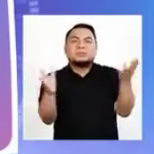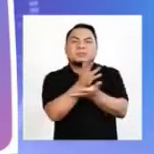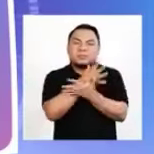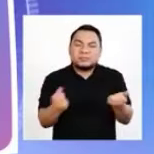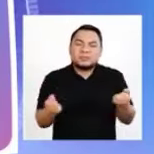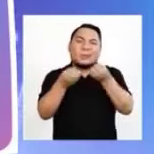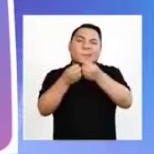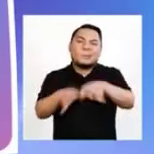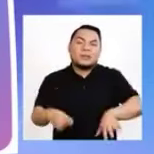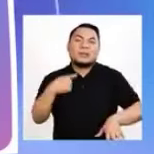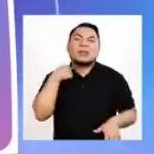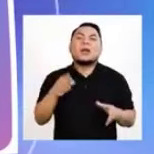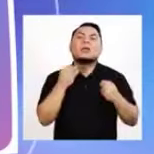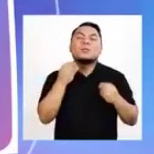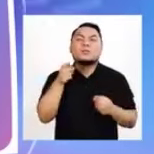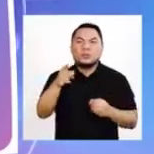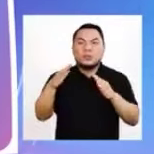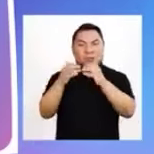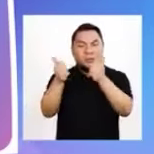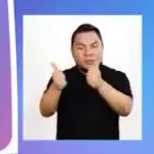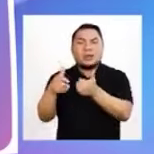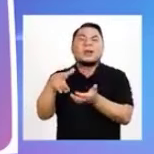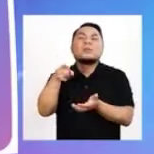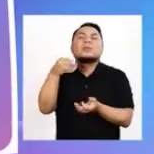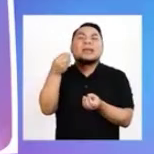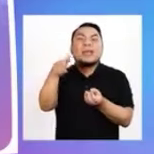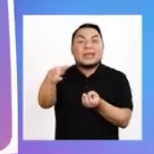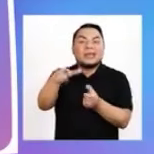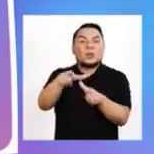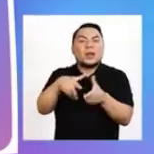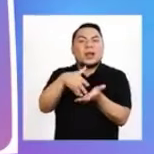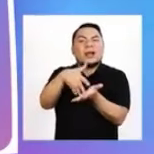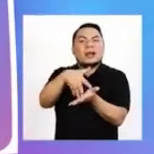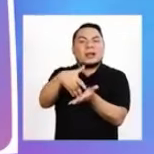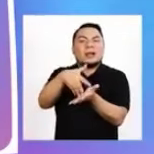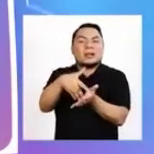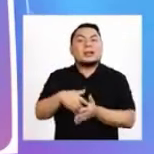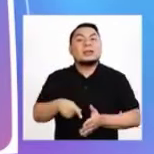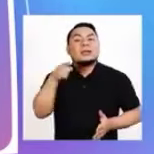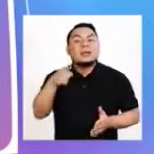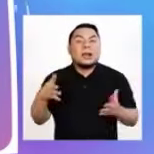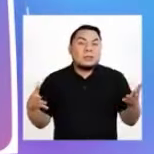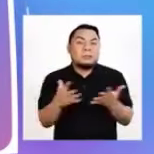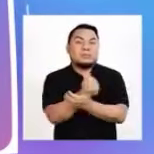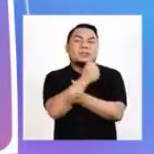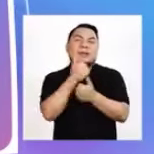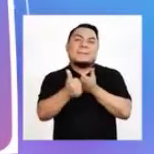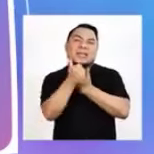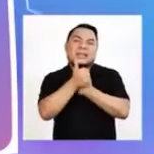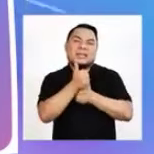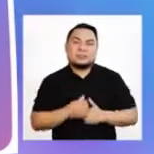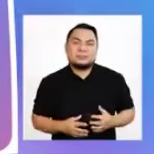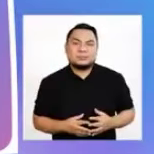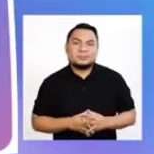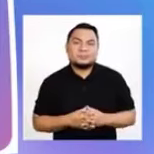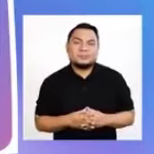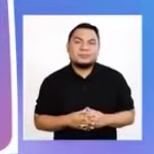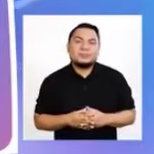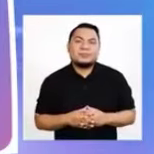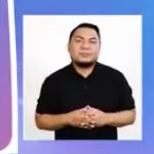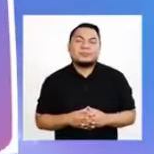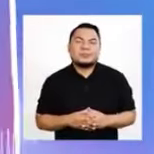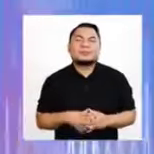o pérdidas a consecuencia de su condición de vulnerabilidad y el impacto de un peligro.